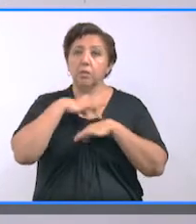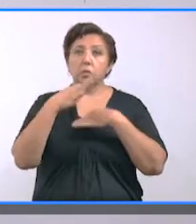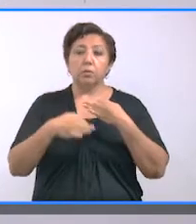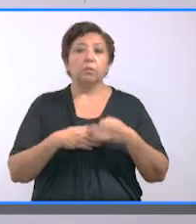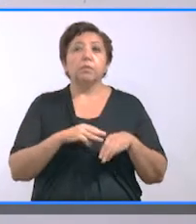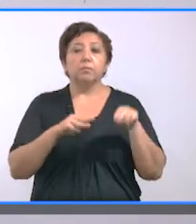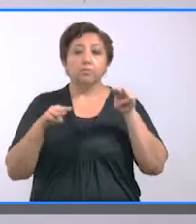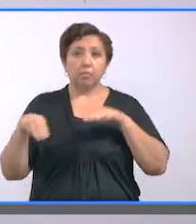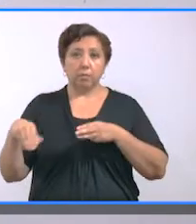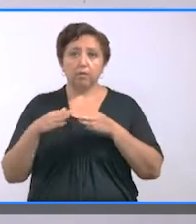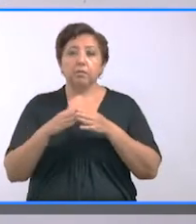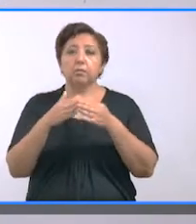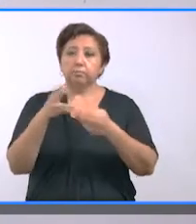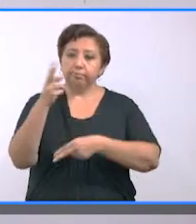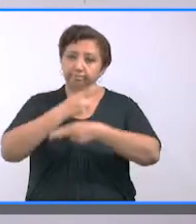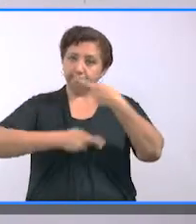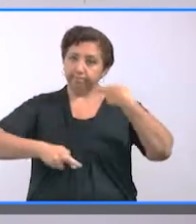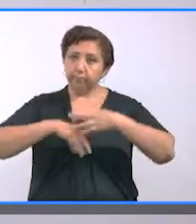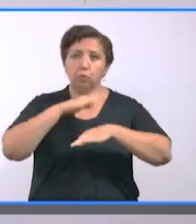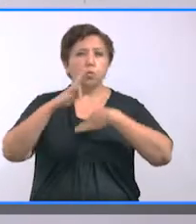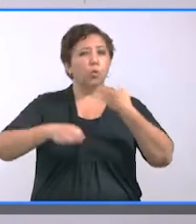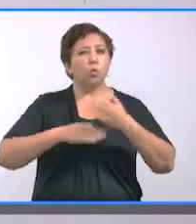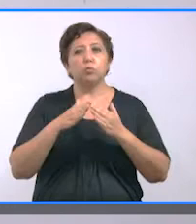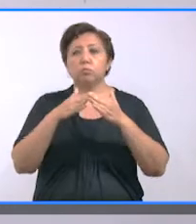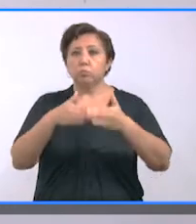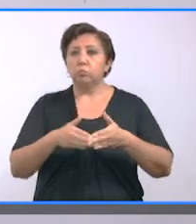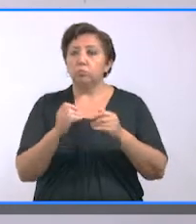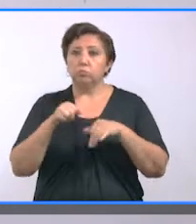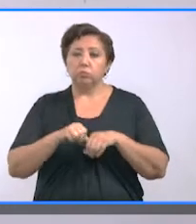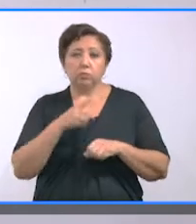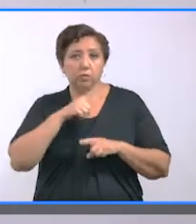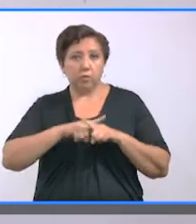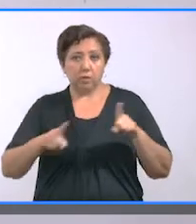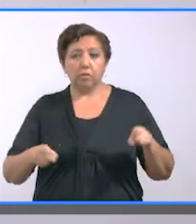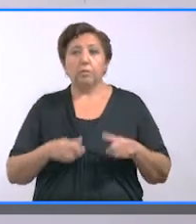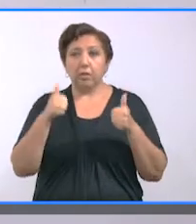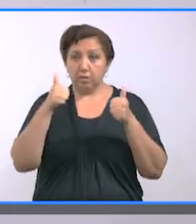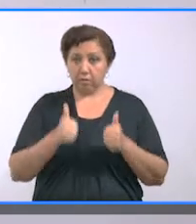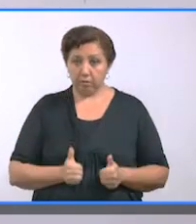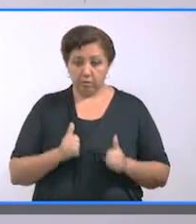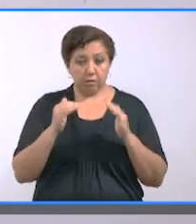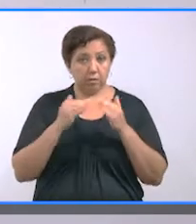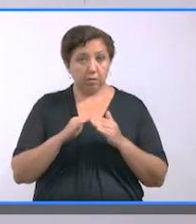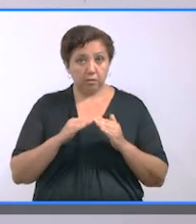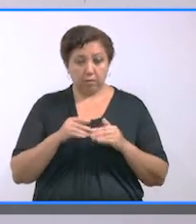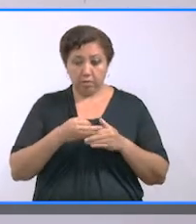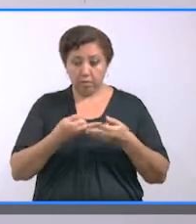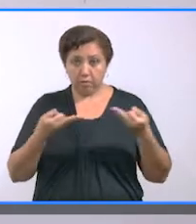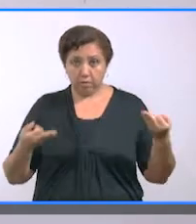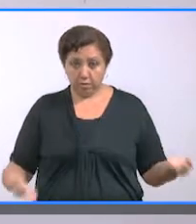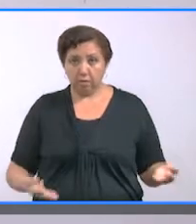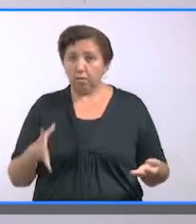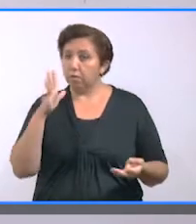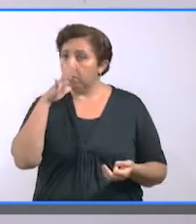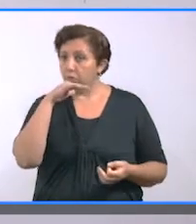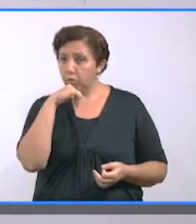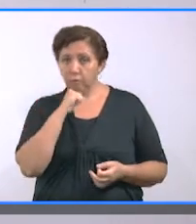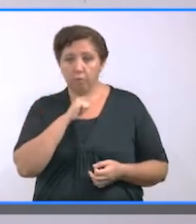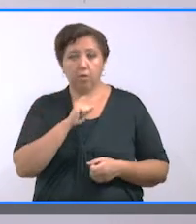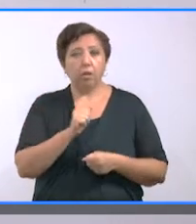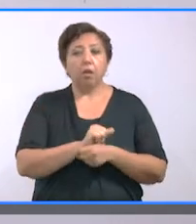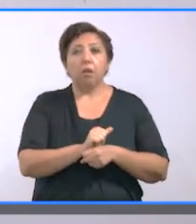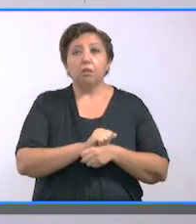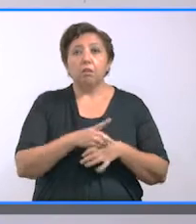marinas y se ordena el inmediato regreso de todas las embarcaciones recreativas para estar en tierra, y se prohibirá el uso de cualquier vehículo